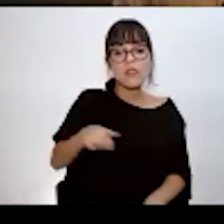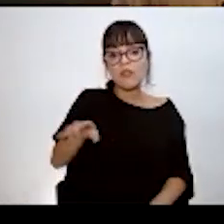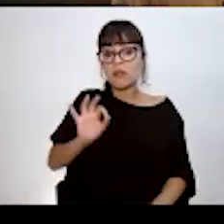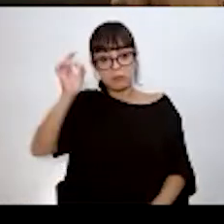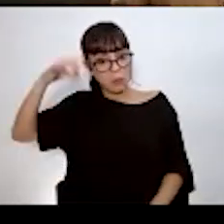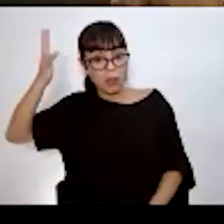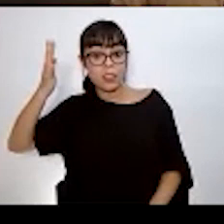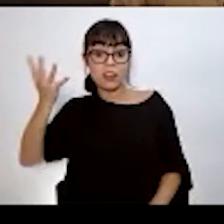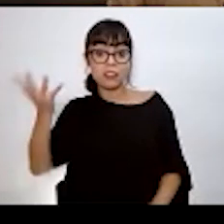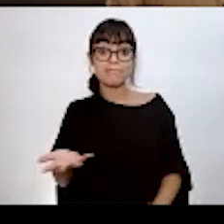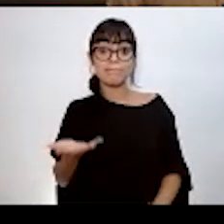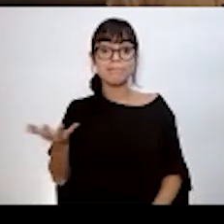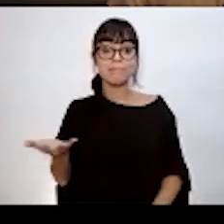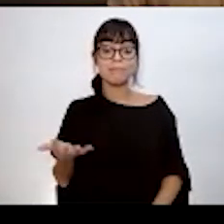inventando.